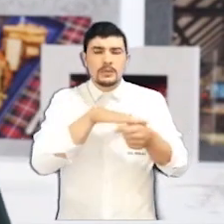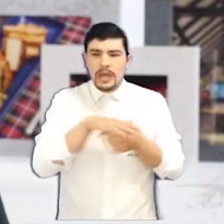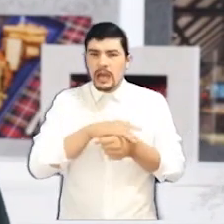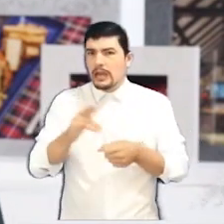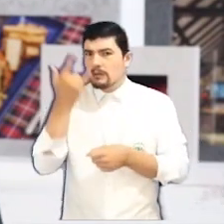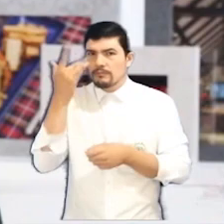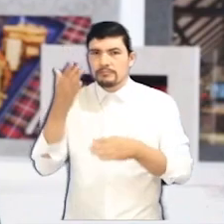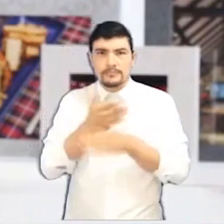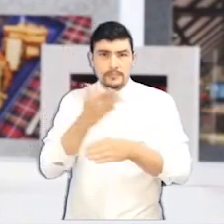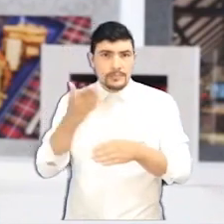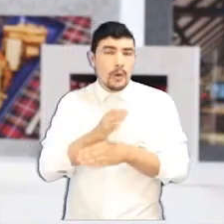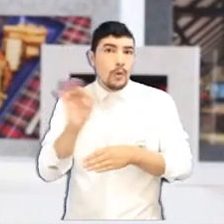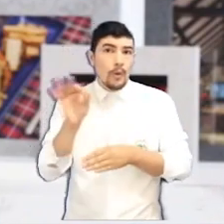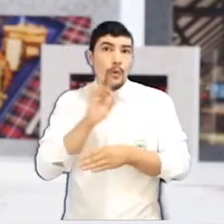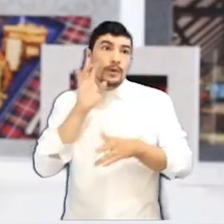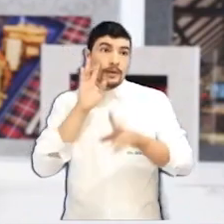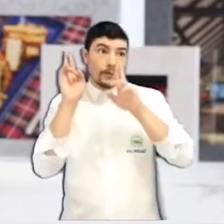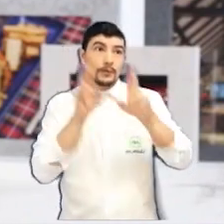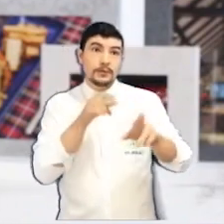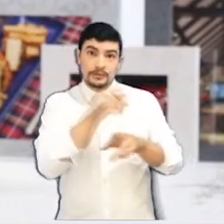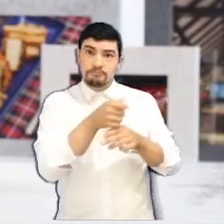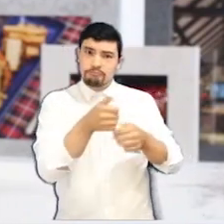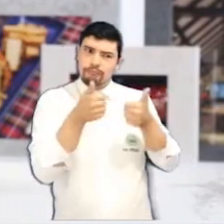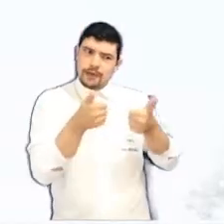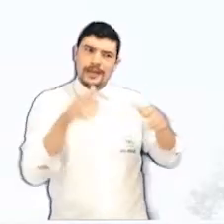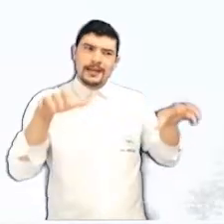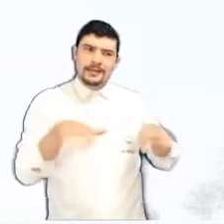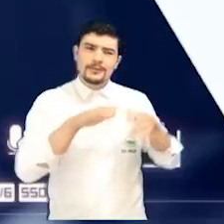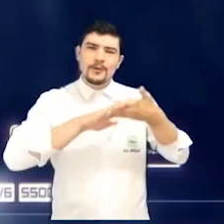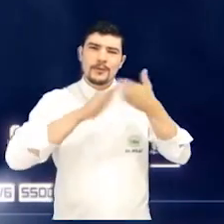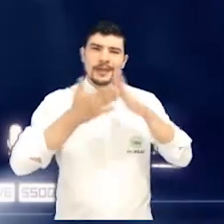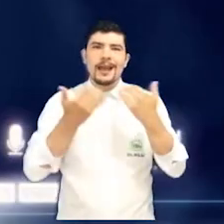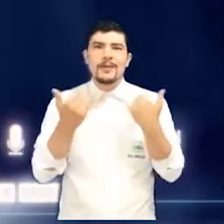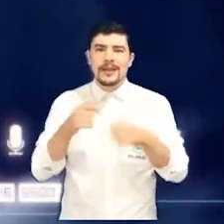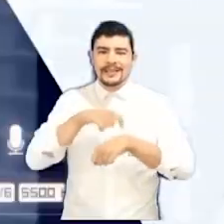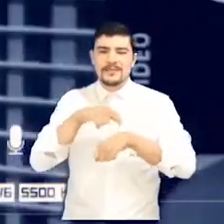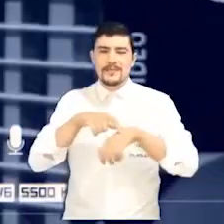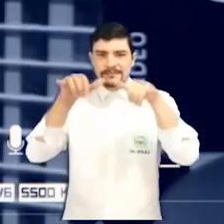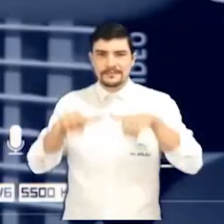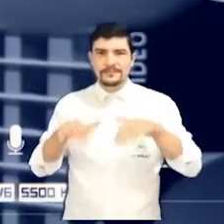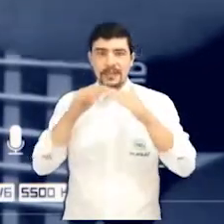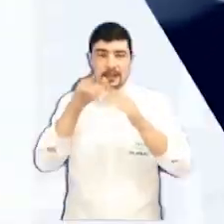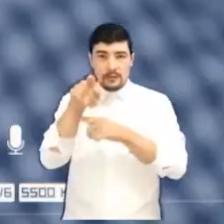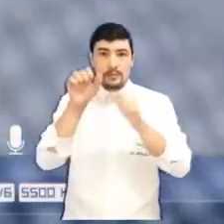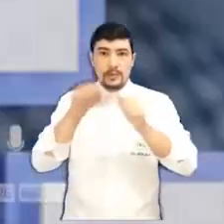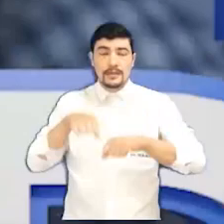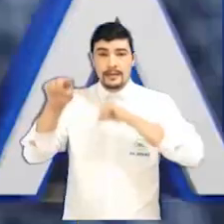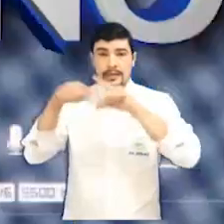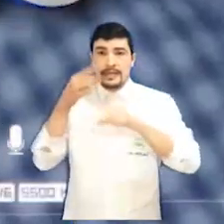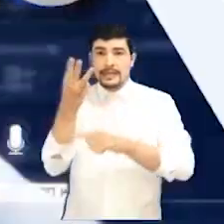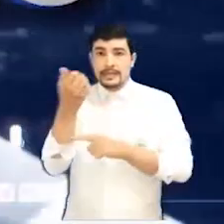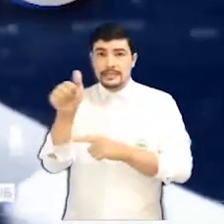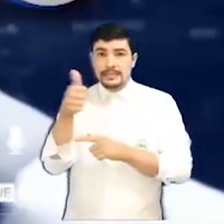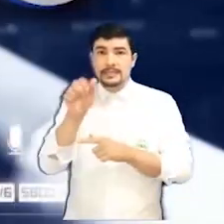310-245-8548. Nos vemos mañana con más videos aquí en Lente Ciudadano.